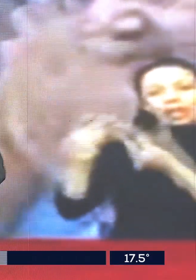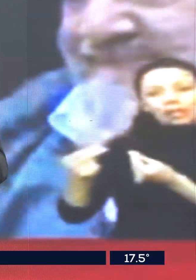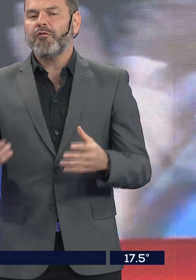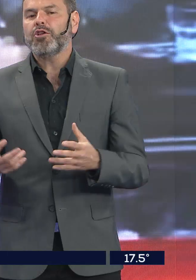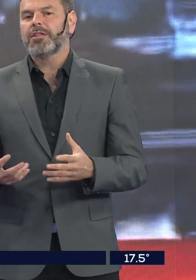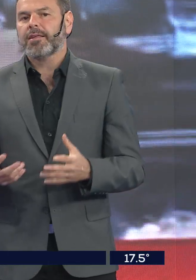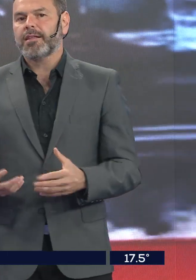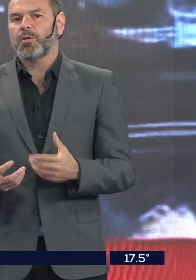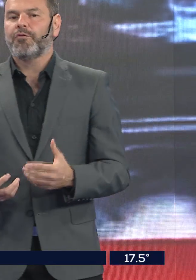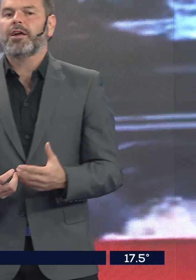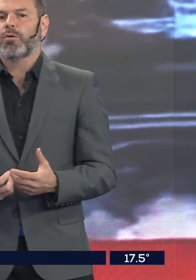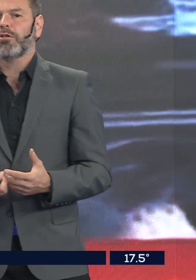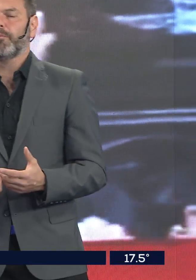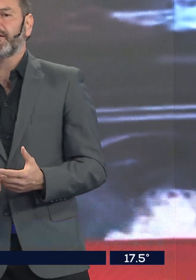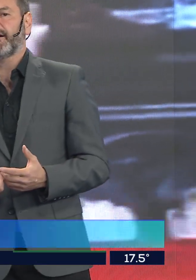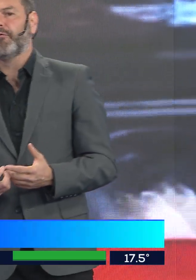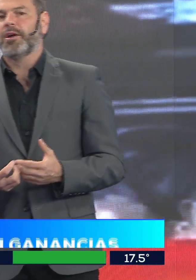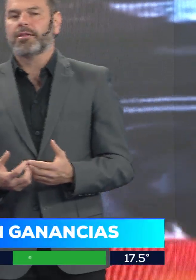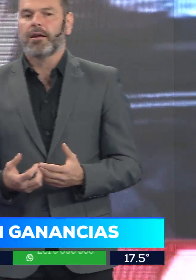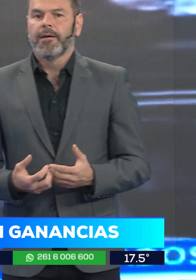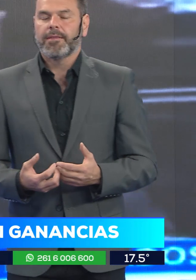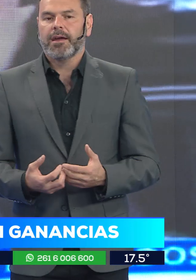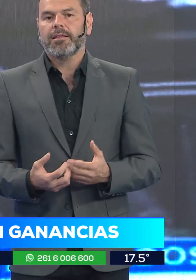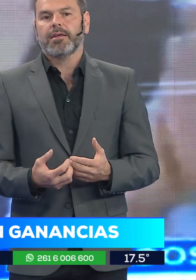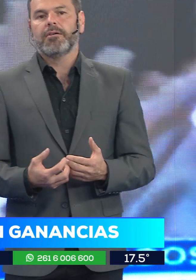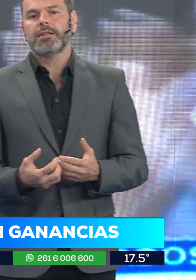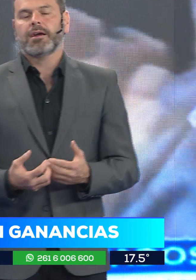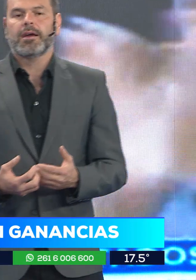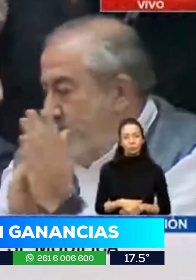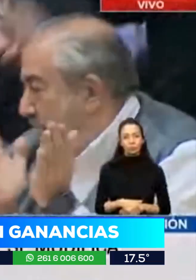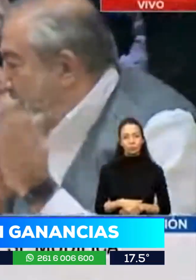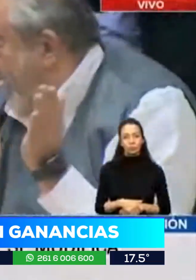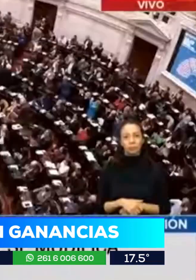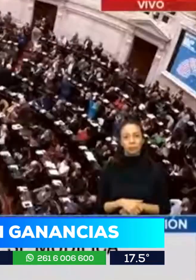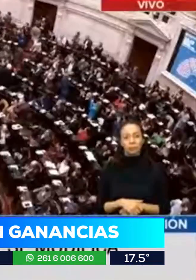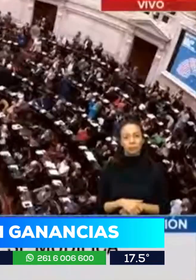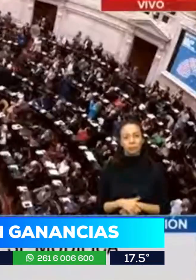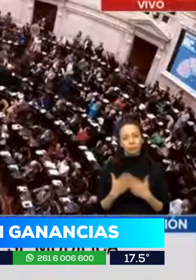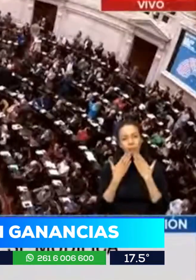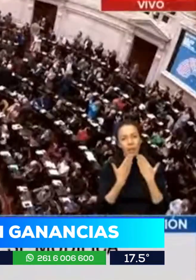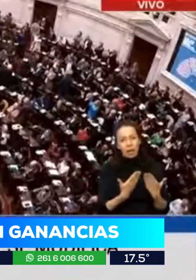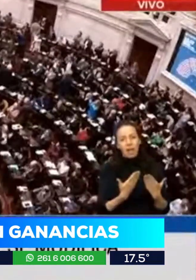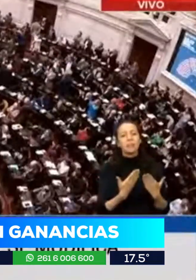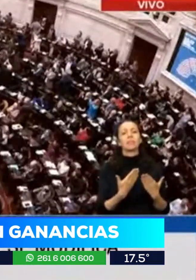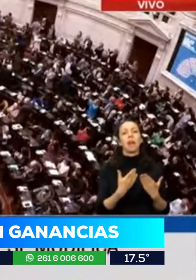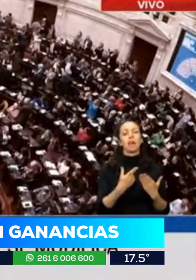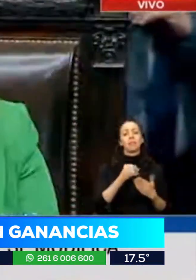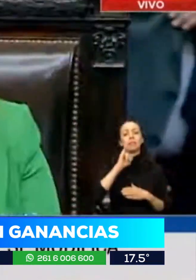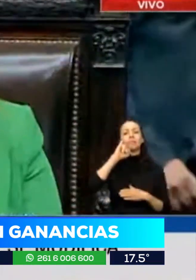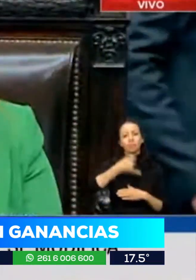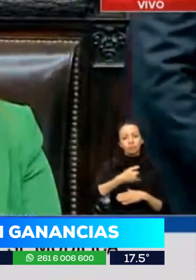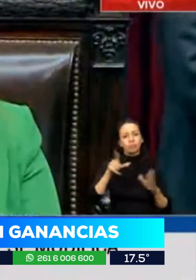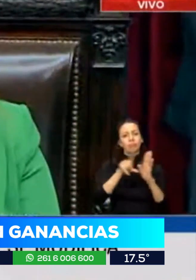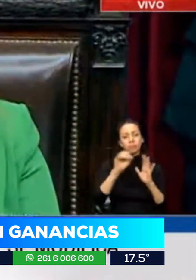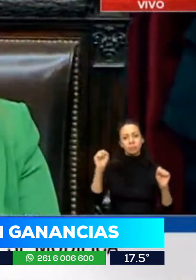1.770.000 pesos. ¿Qué fue lo interesante? ¿Cuál fue la discusión política fuerte de este debate en la Cámara Baja? Bueno, sin dudas el apoyo